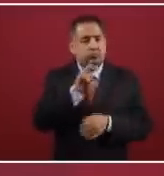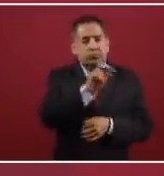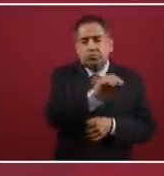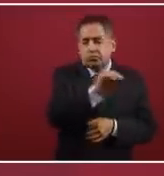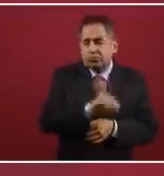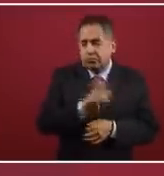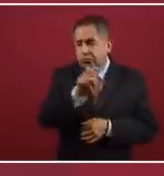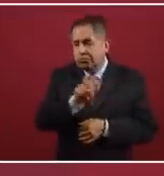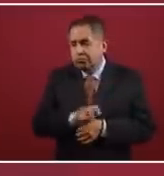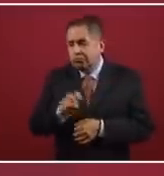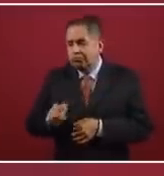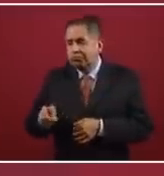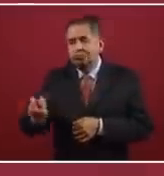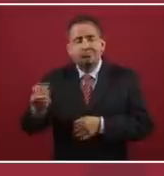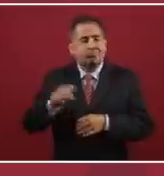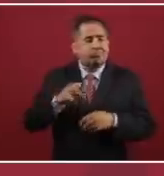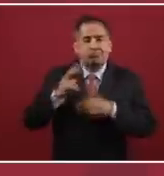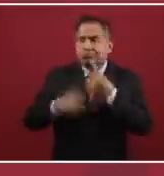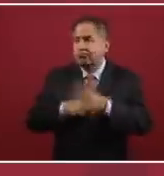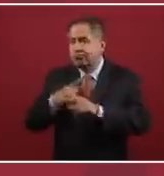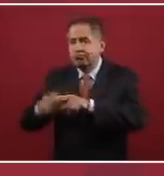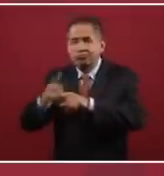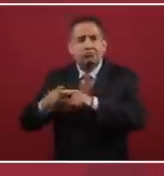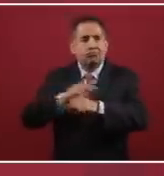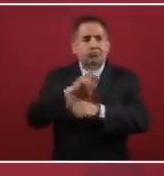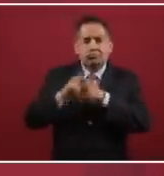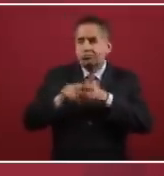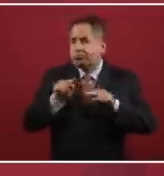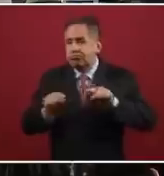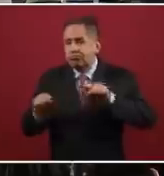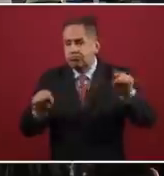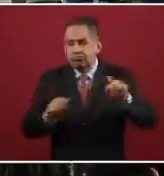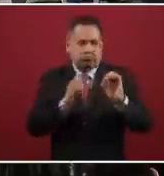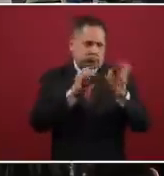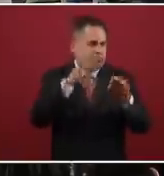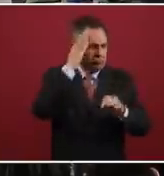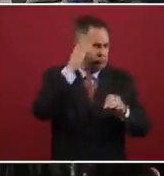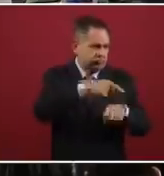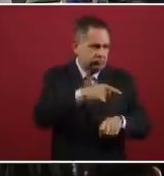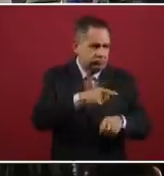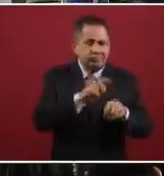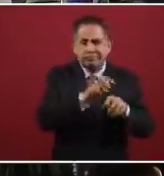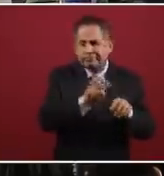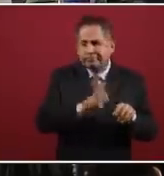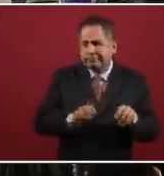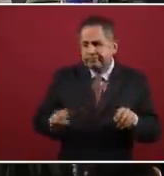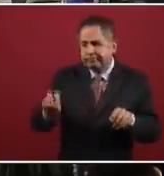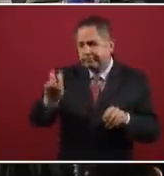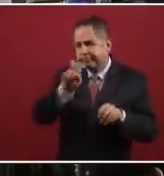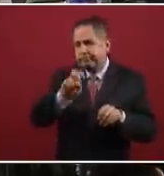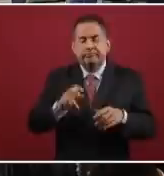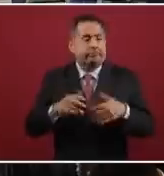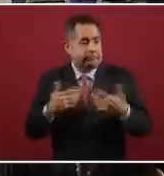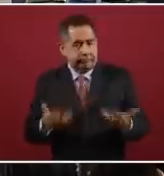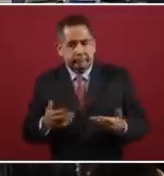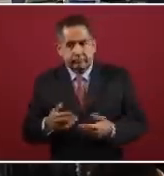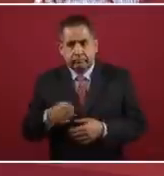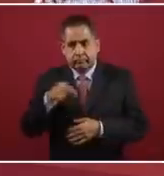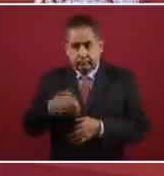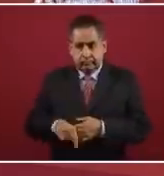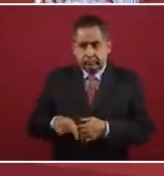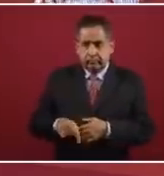itinerante. Entonces, vamos a andar en todo el país, pero la oficina va a estar allí. Aquí heredamos, señor presidente,